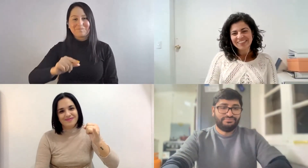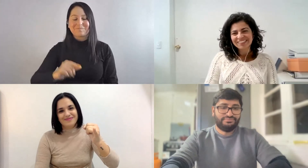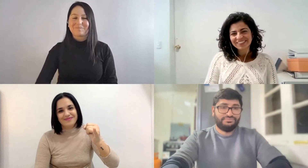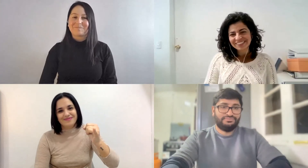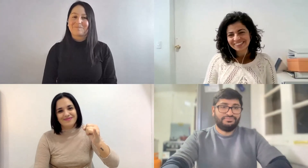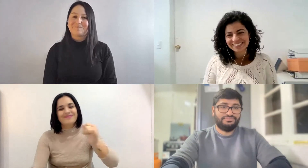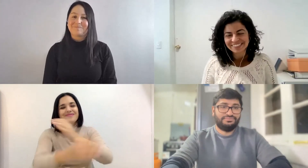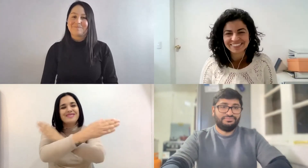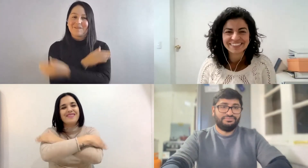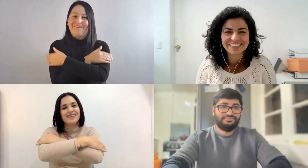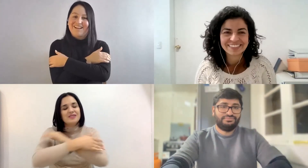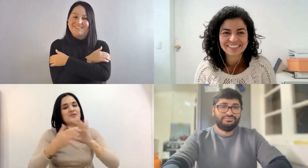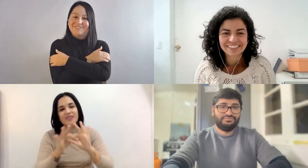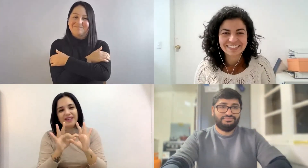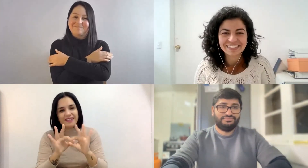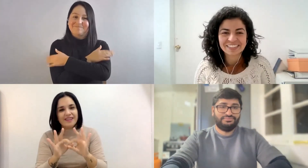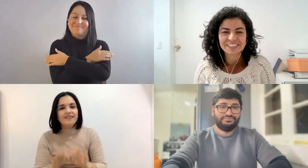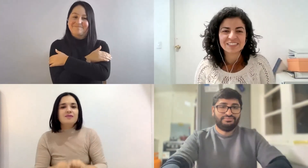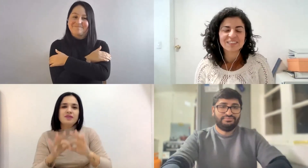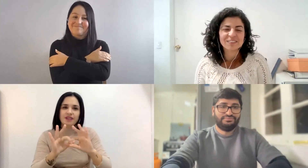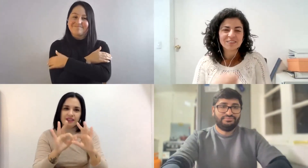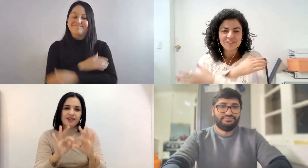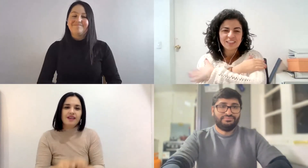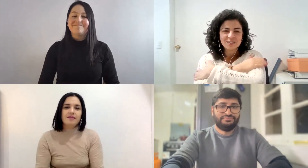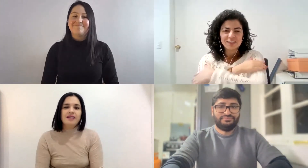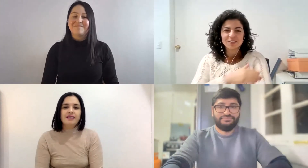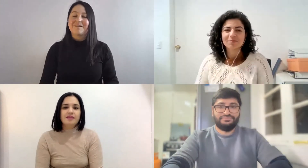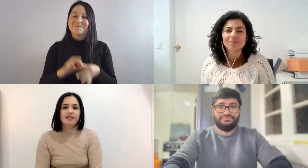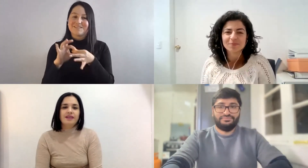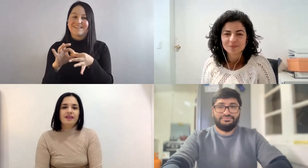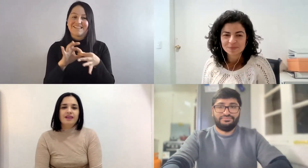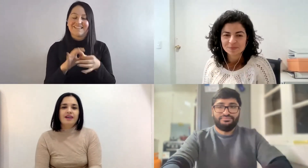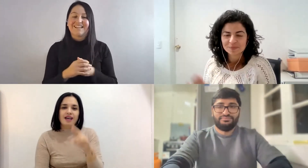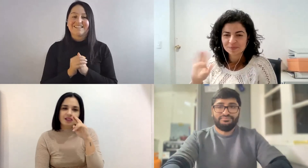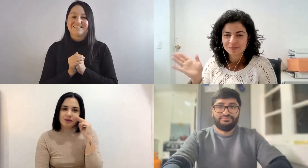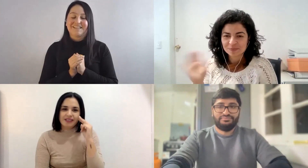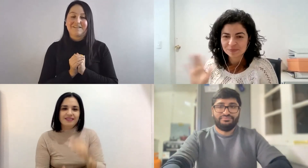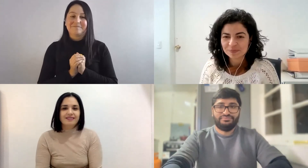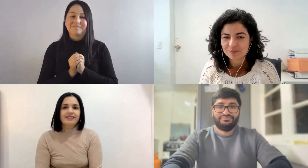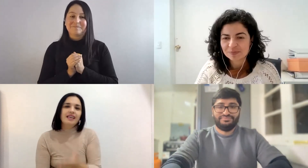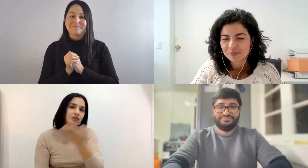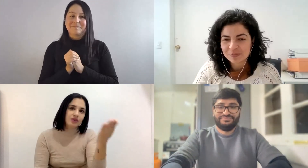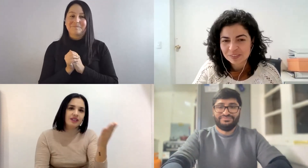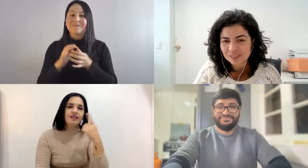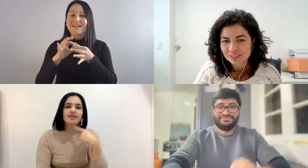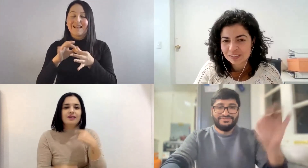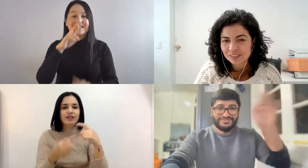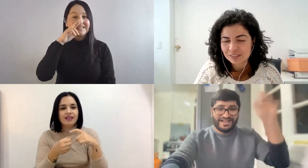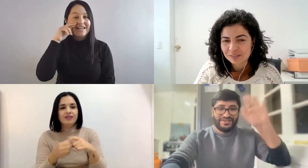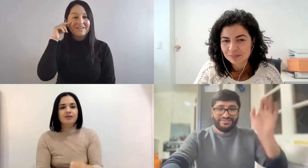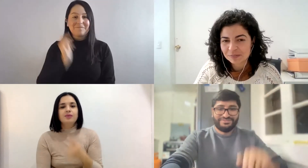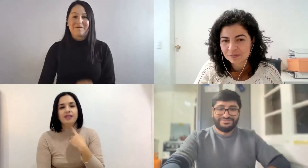Un abrazo. Abrazo, muchas gracias Evelyn, muchas gracias Un abrazo. también a Tomás y a todos quienes